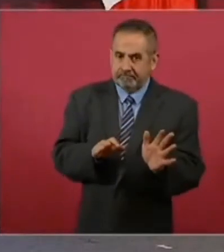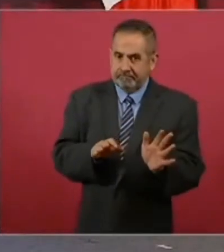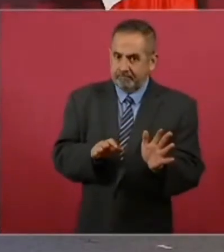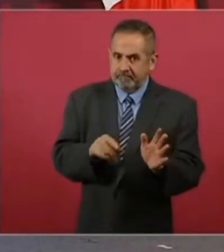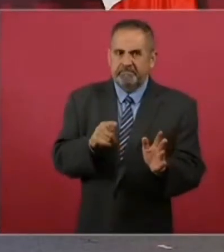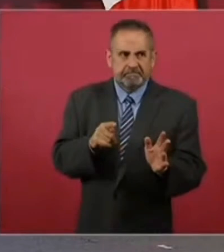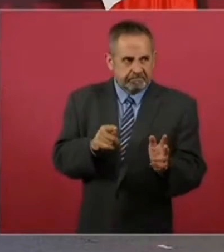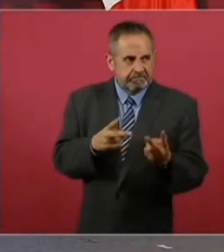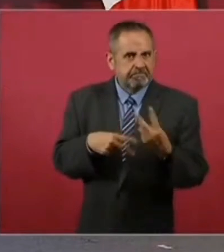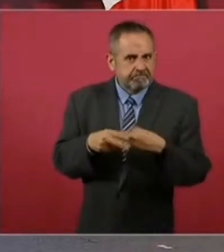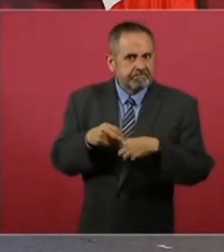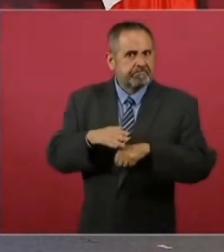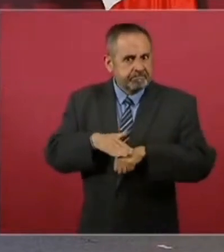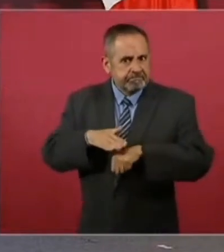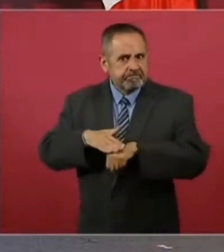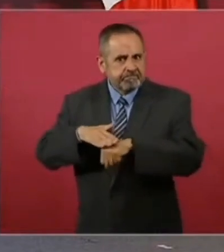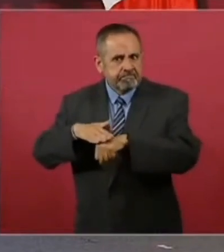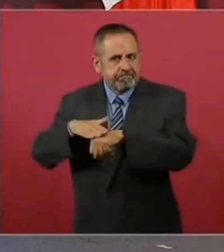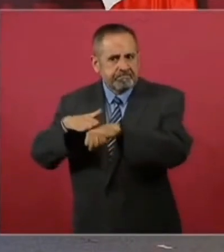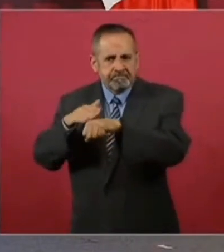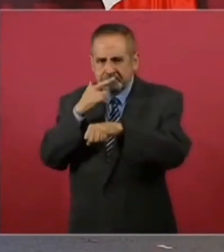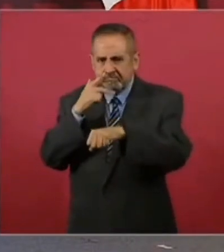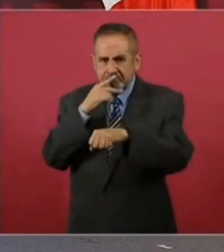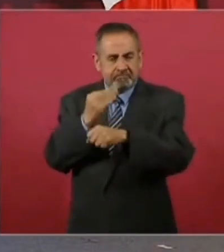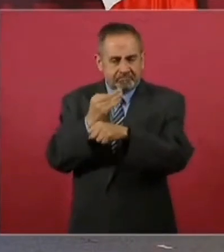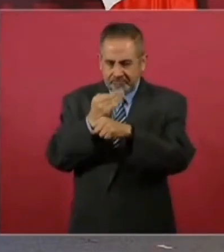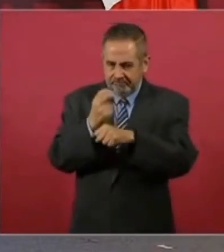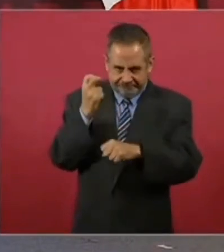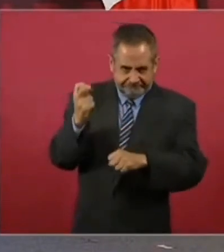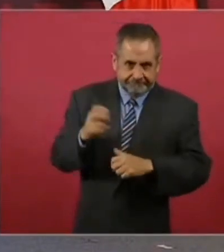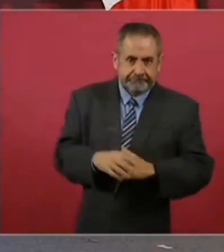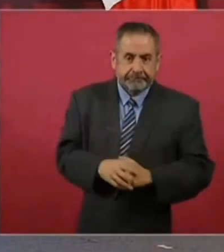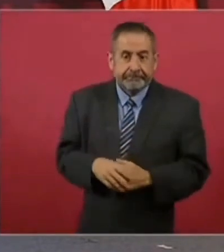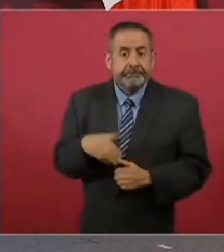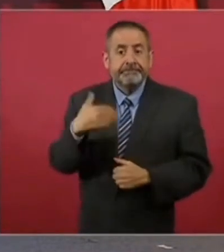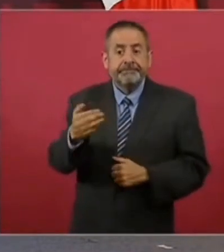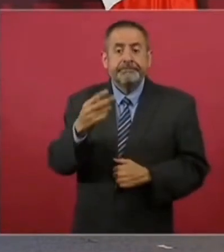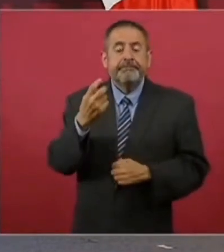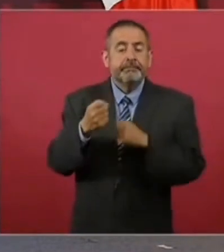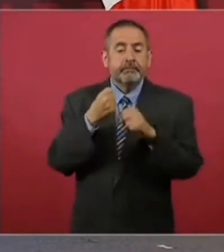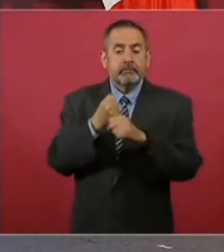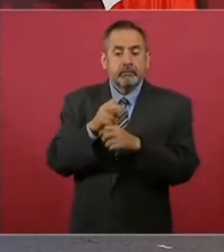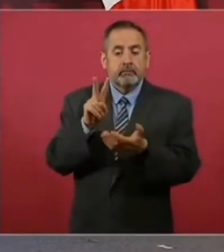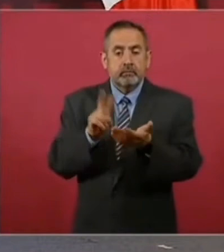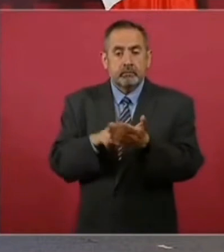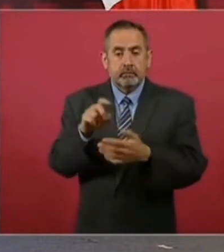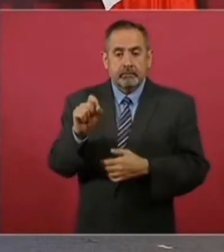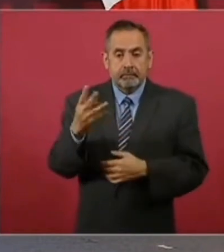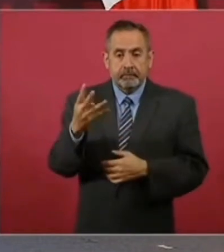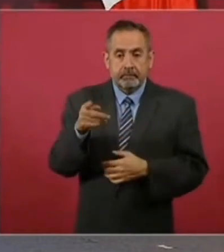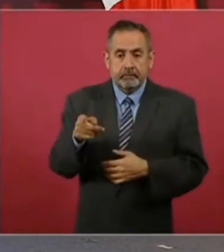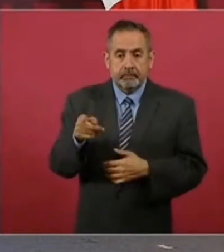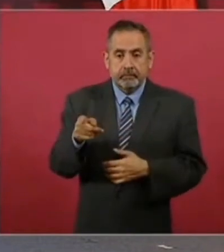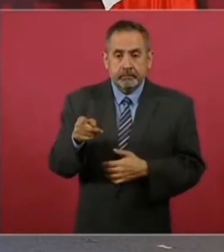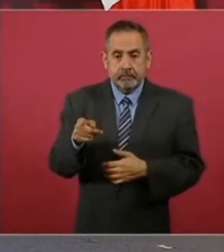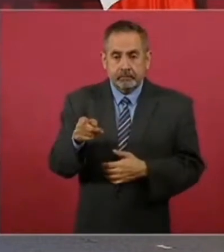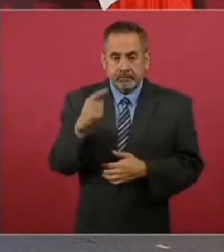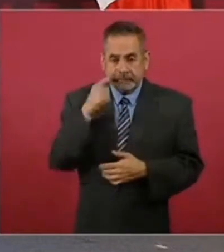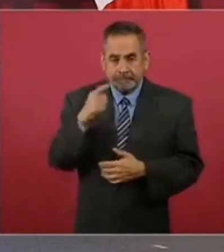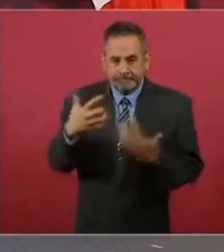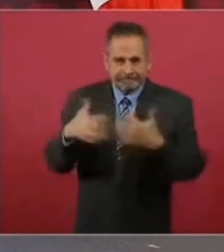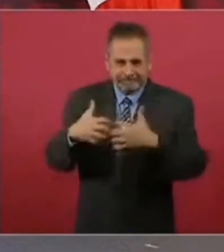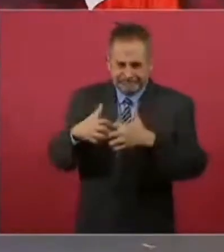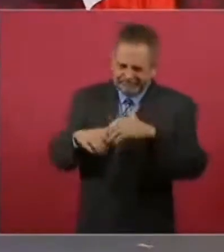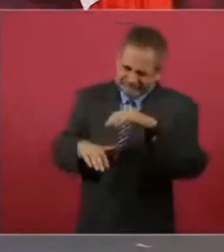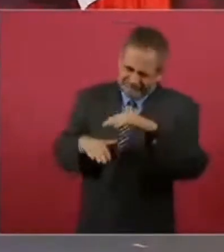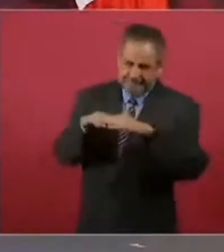pero en esto vamos, en esto vamos. Y ya en el 24 queremos llevar las